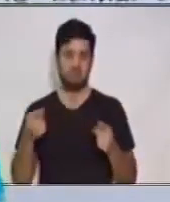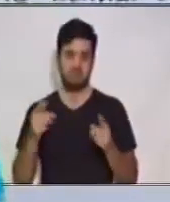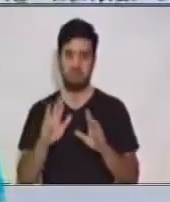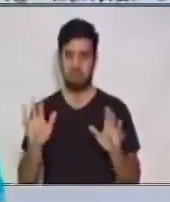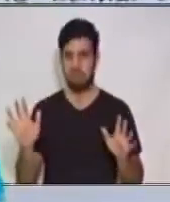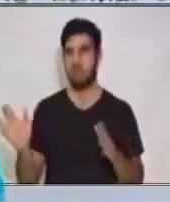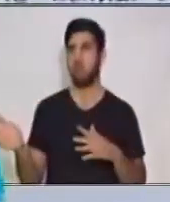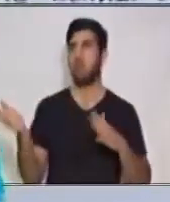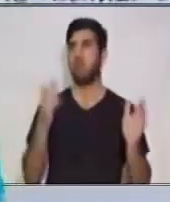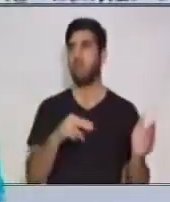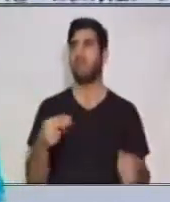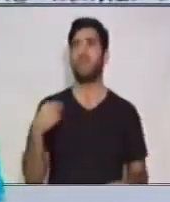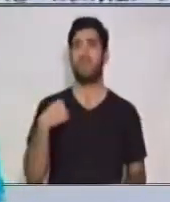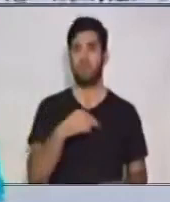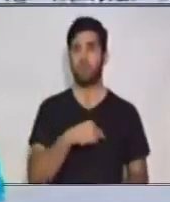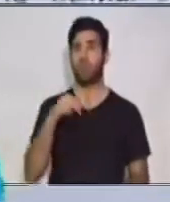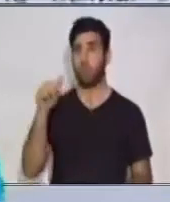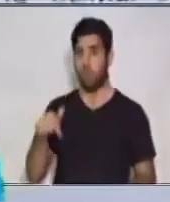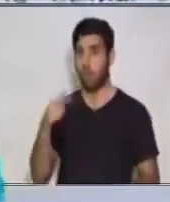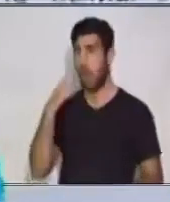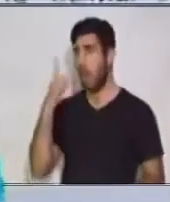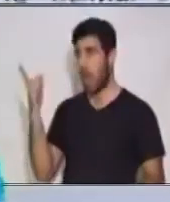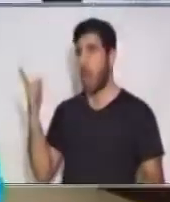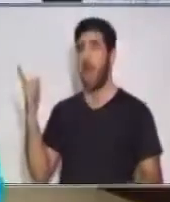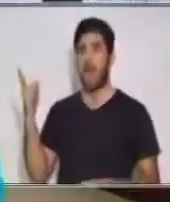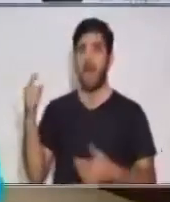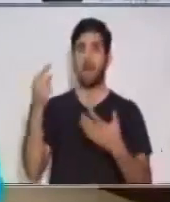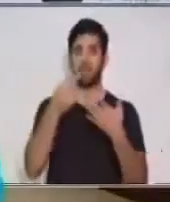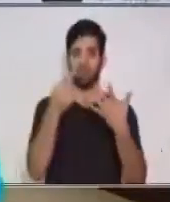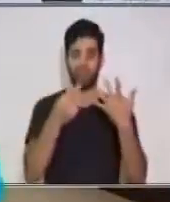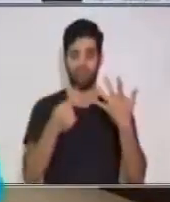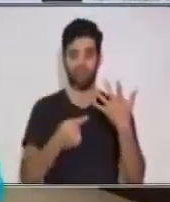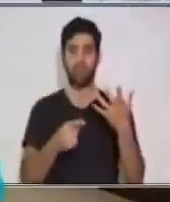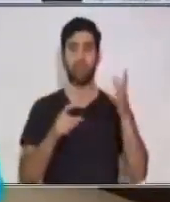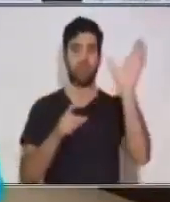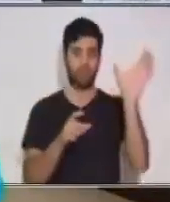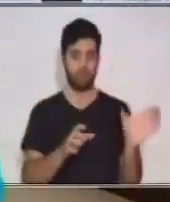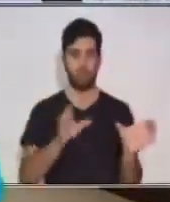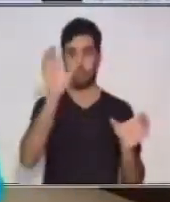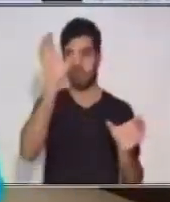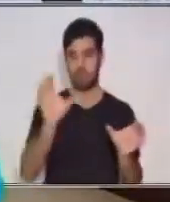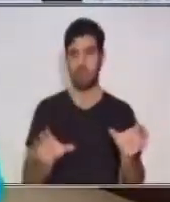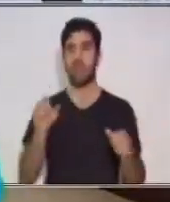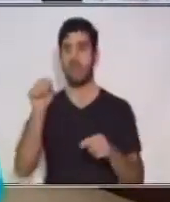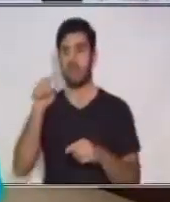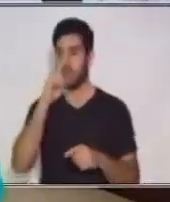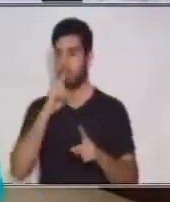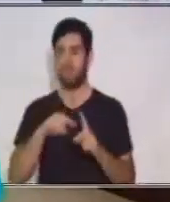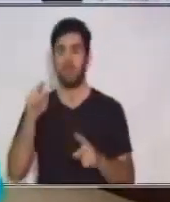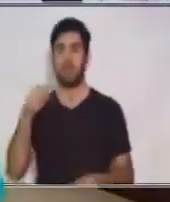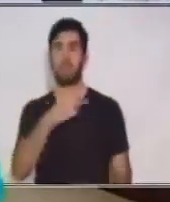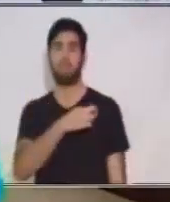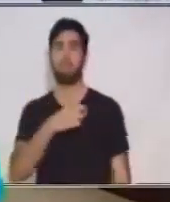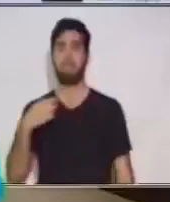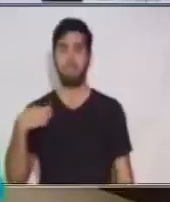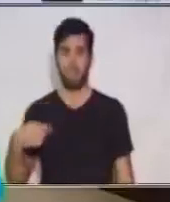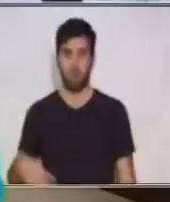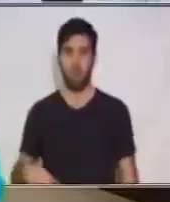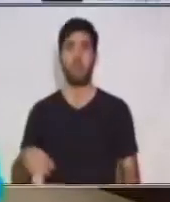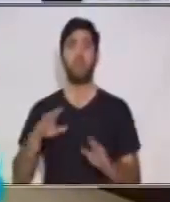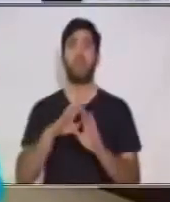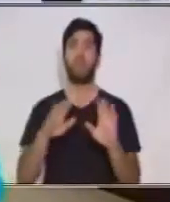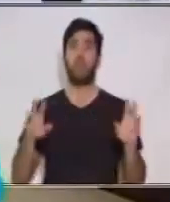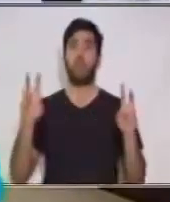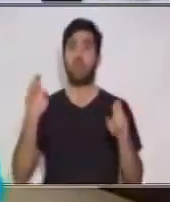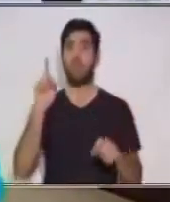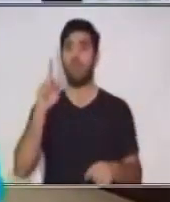como nosotros podemos hacer esta clasificación semántica del pronombre. Como les explico, no solamente existen los